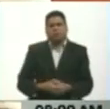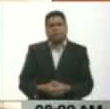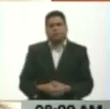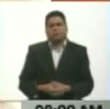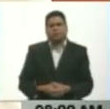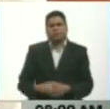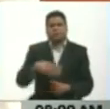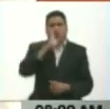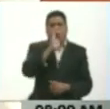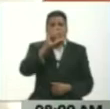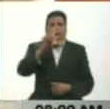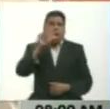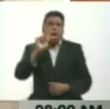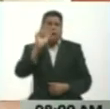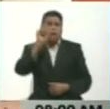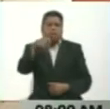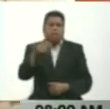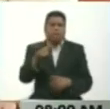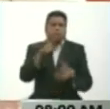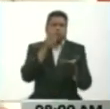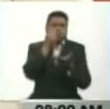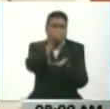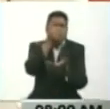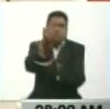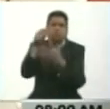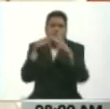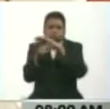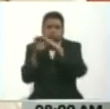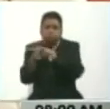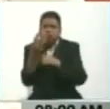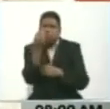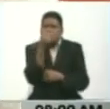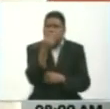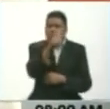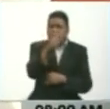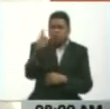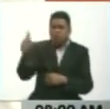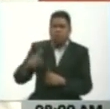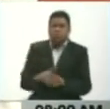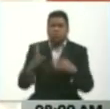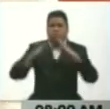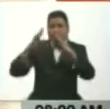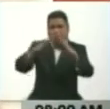CLAP, que son la materialización de todo el trabajo de organización que hemos hecho y